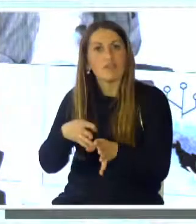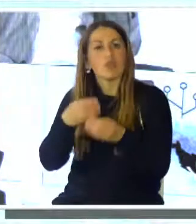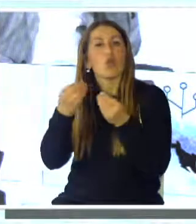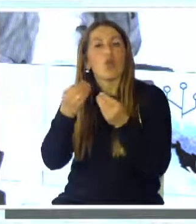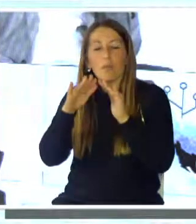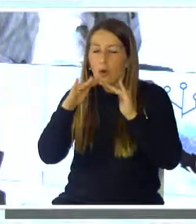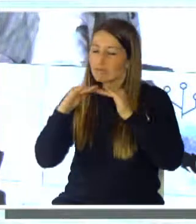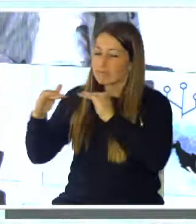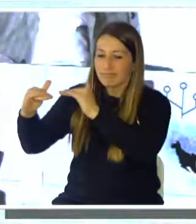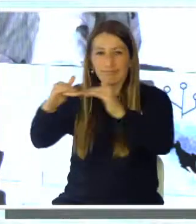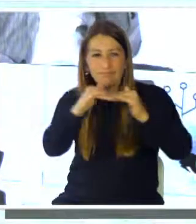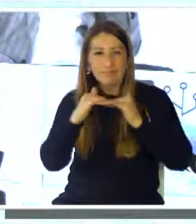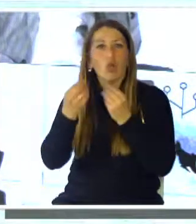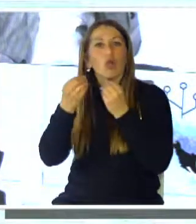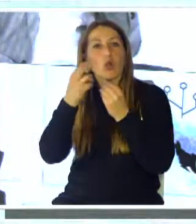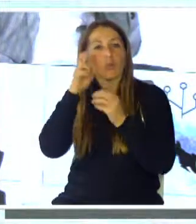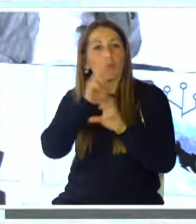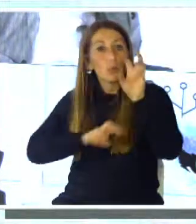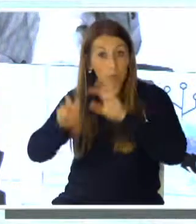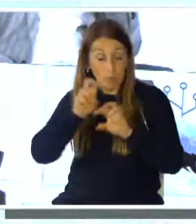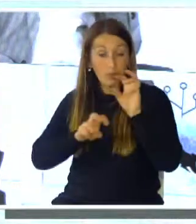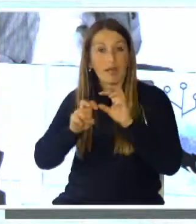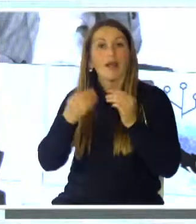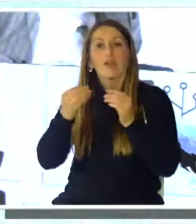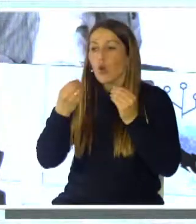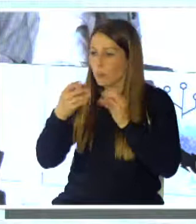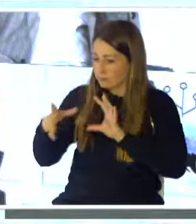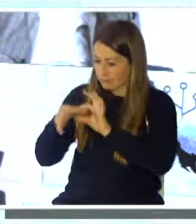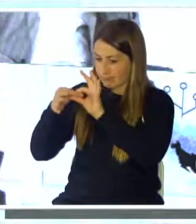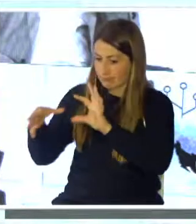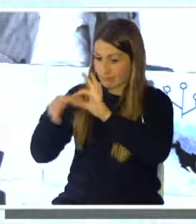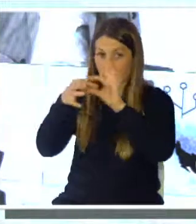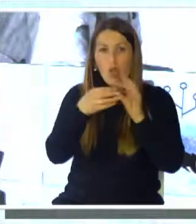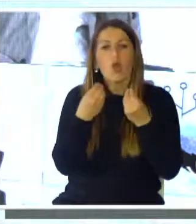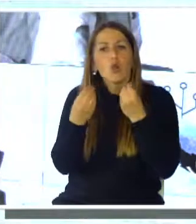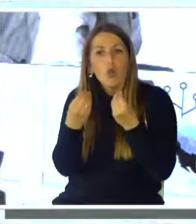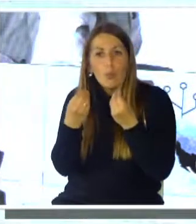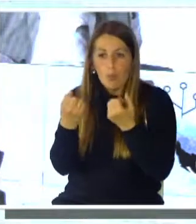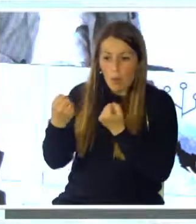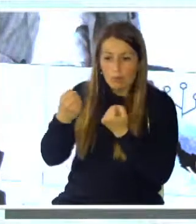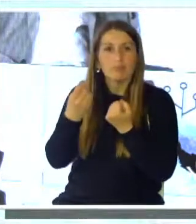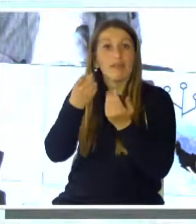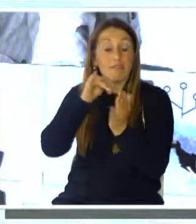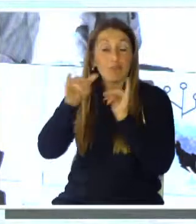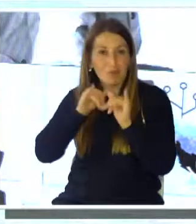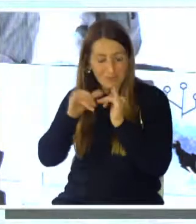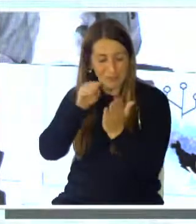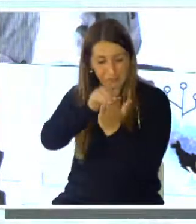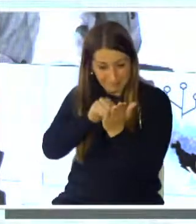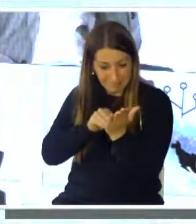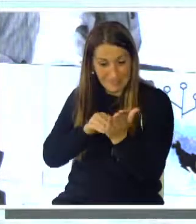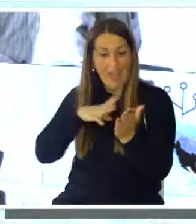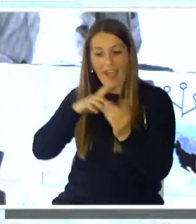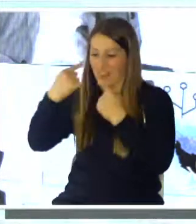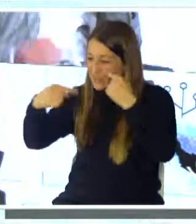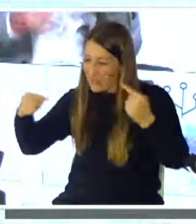definir estándares de sensorización de conectividad y de cómo manejamos toda la información que se va generando en las distintas